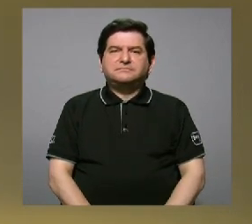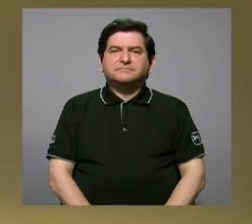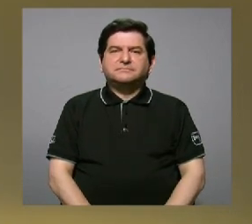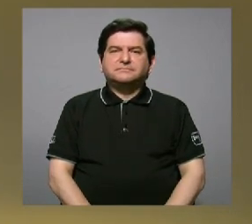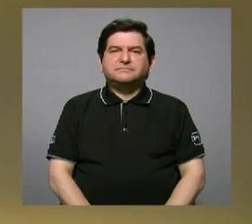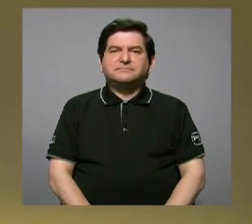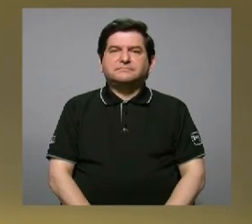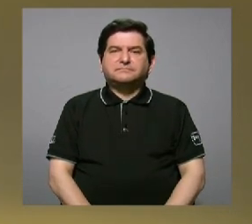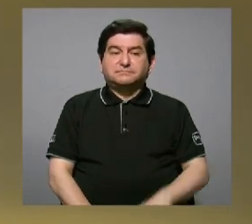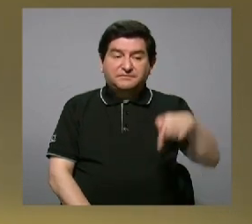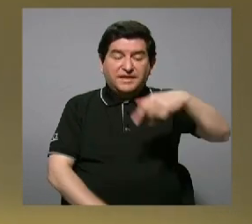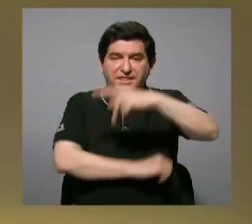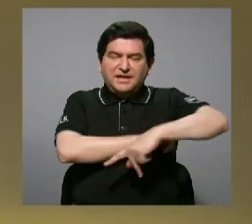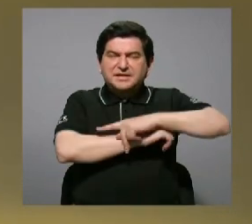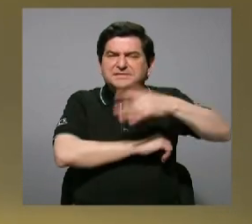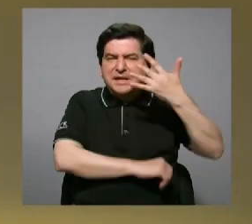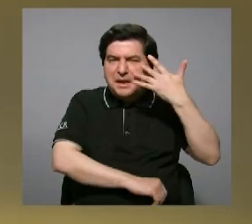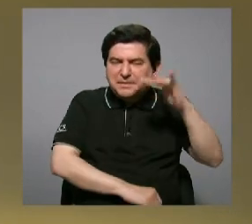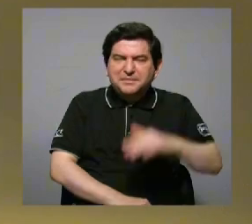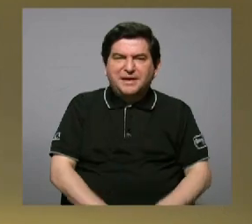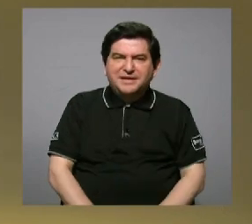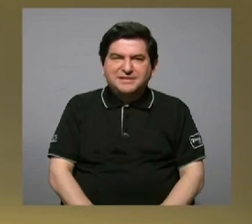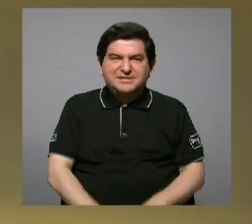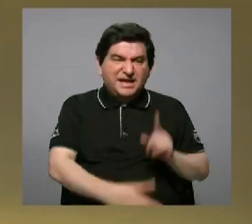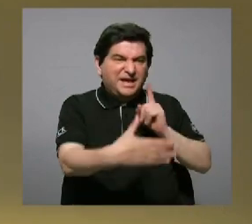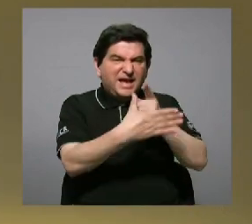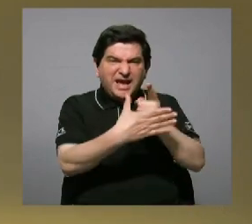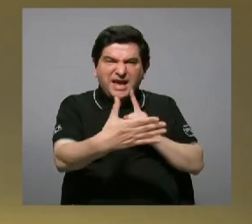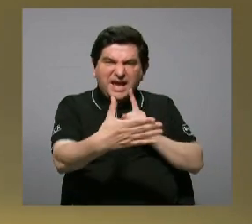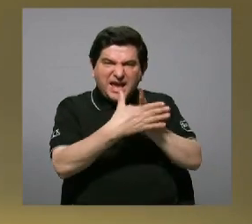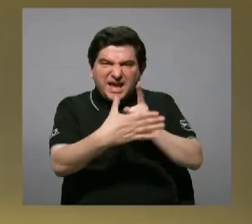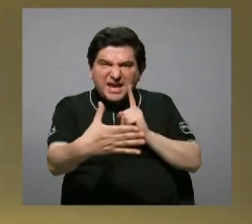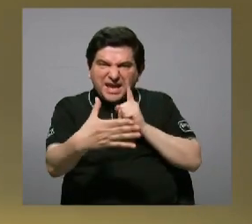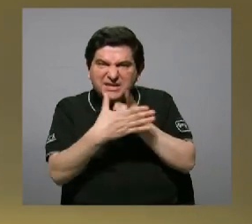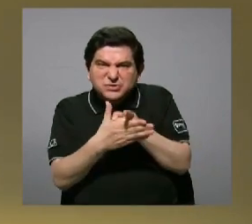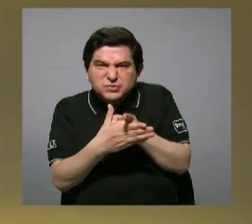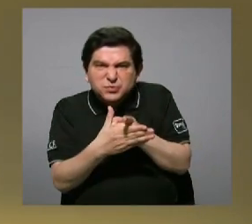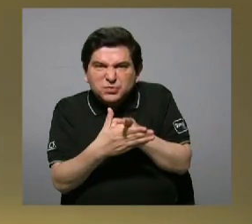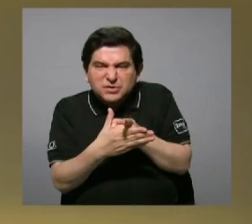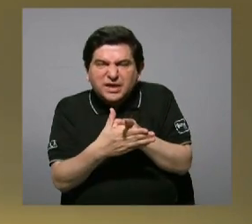este país que aparentemente insultar se volvió